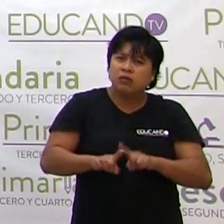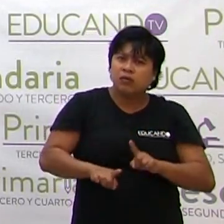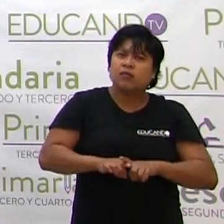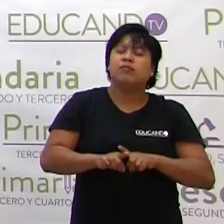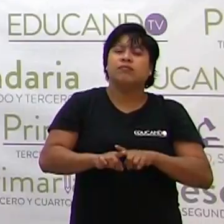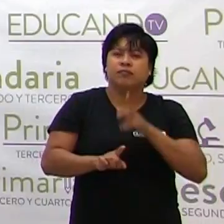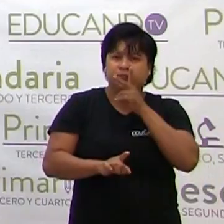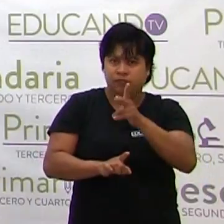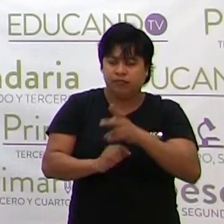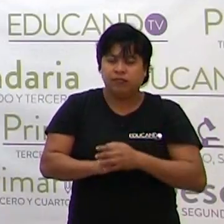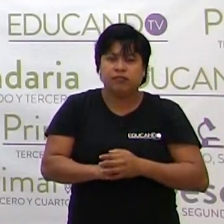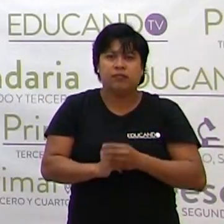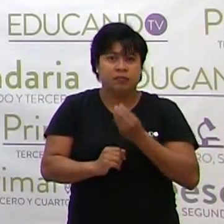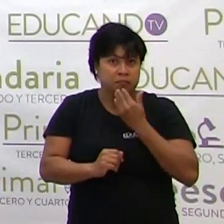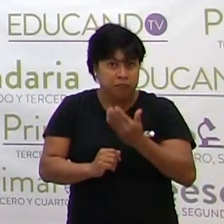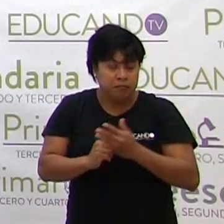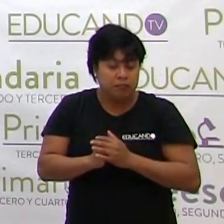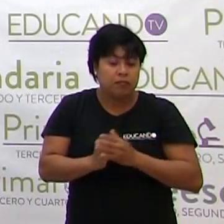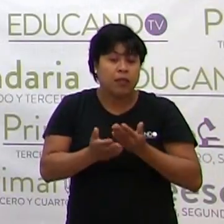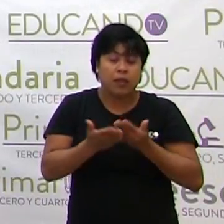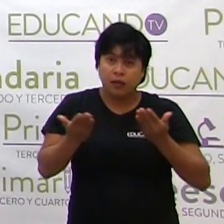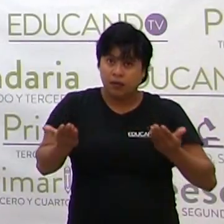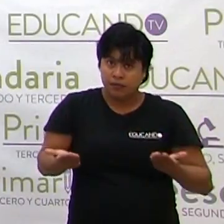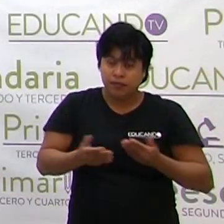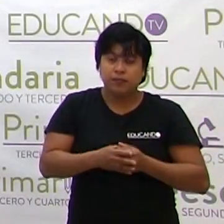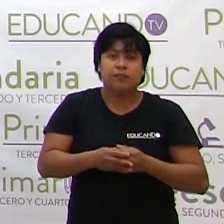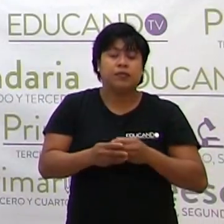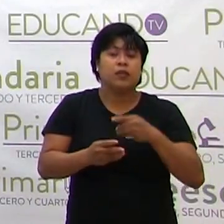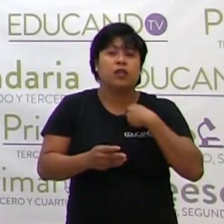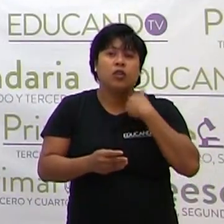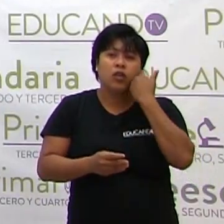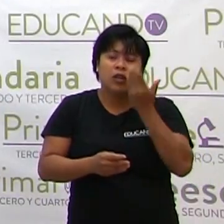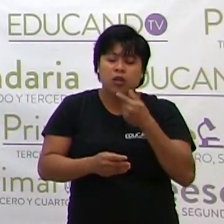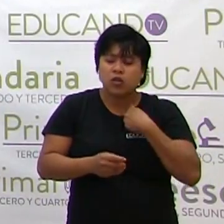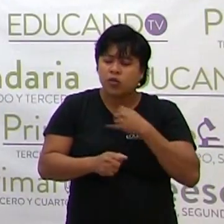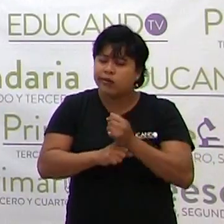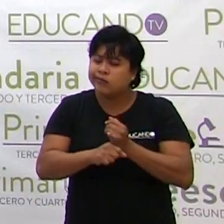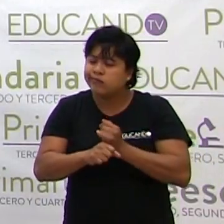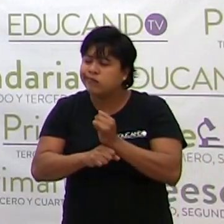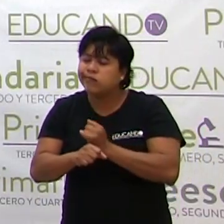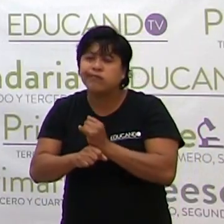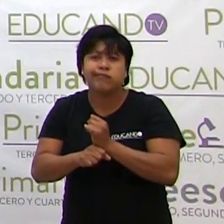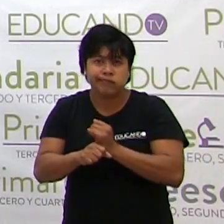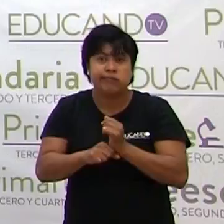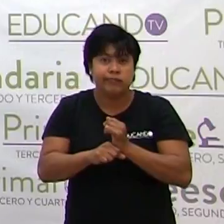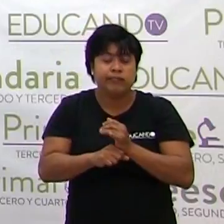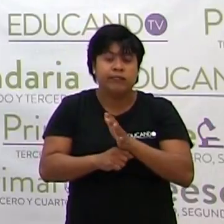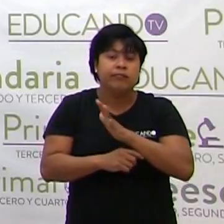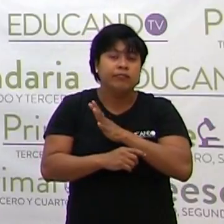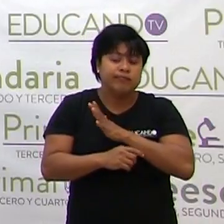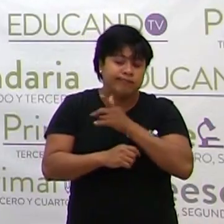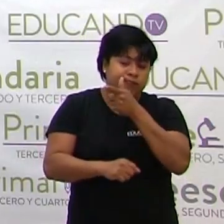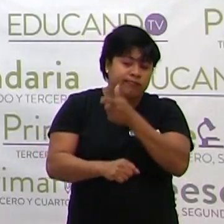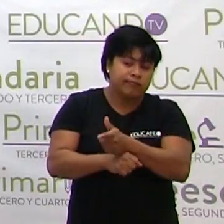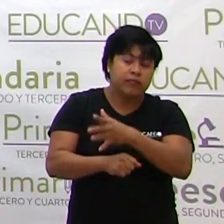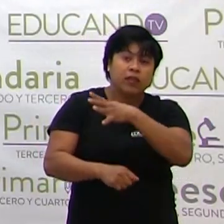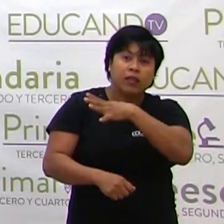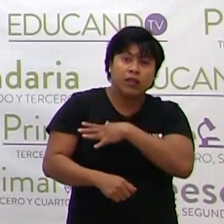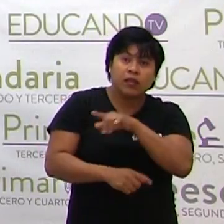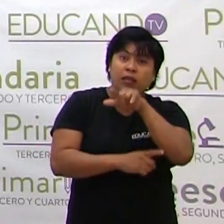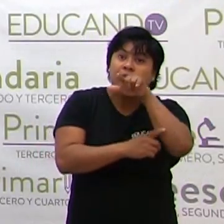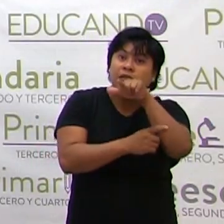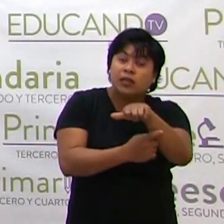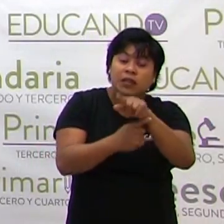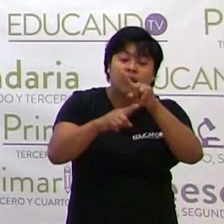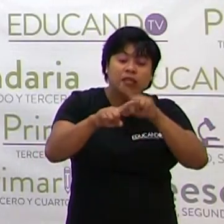etc. Muy bien. Ahora, yo investigué y encontré 17